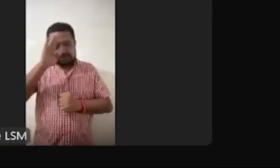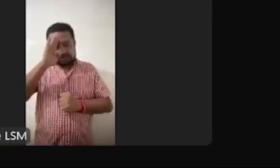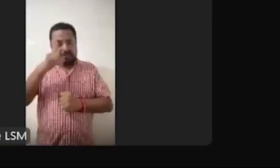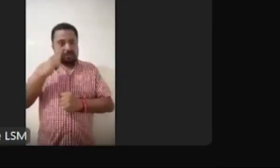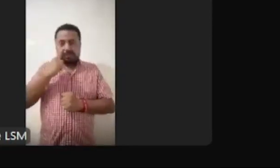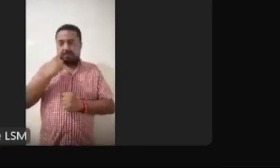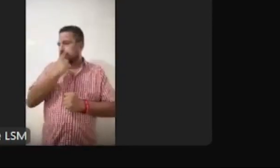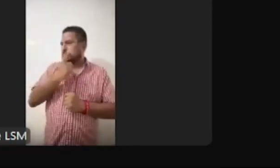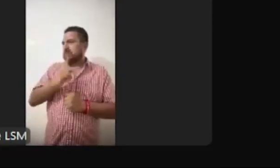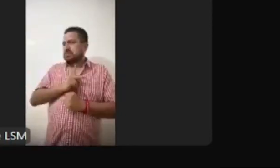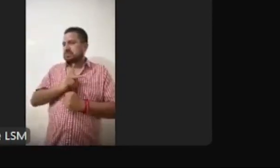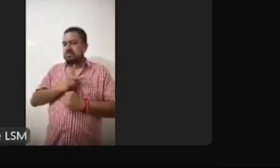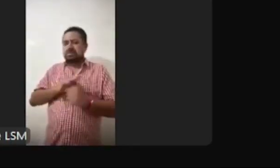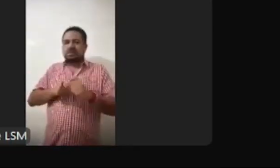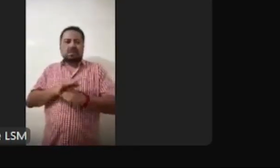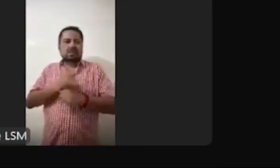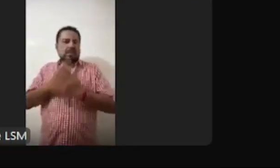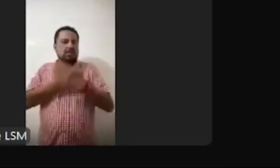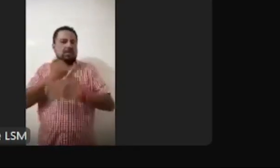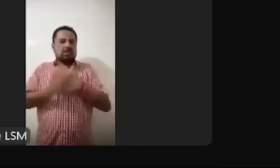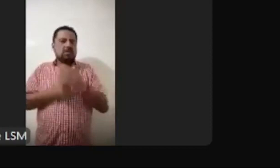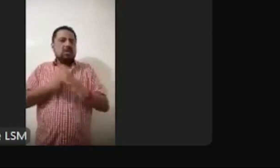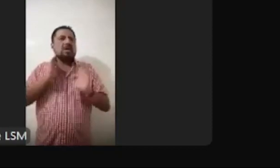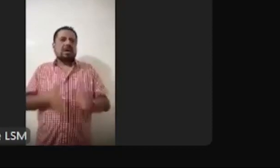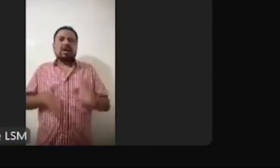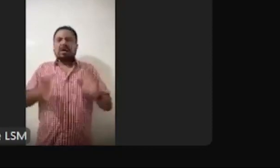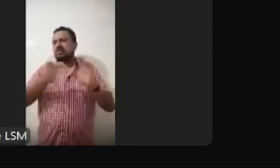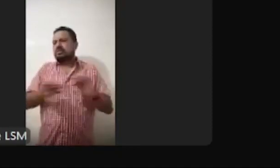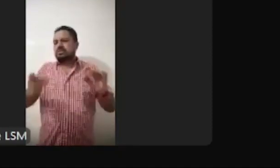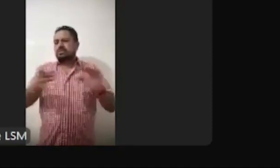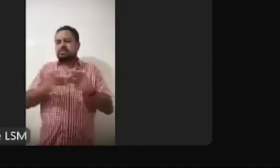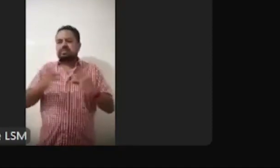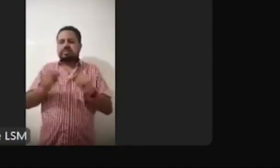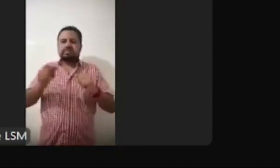nuestra consideración el proyecto del que se ha dado cuenta.